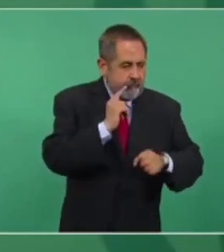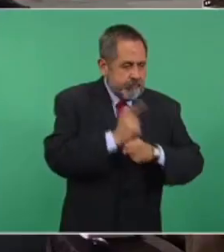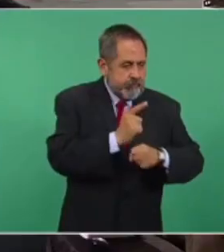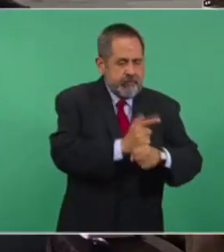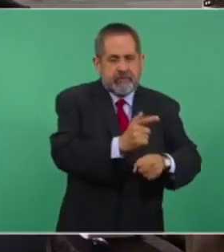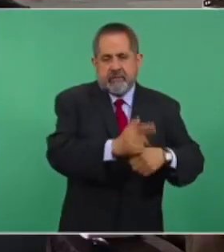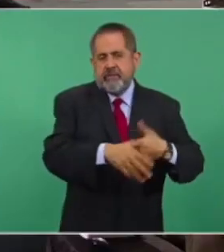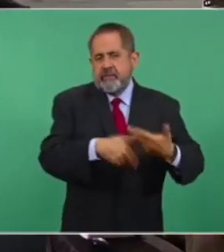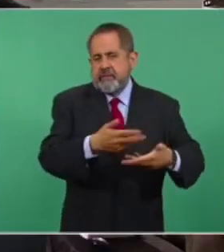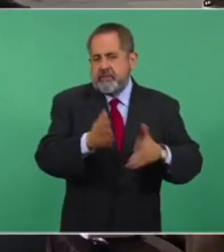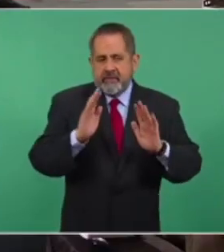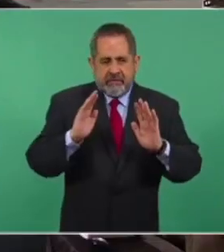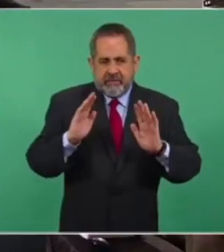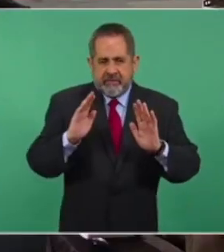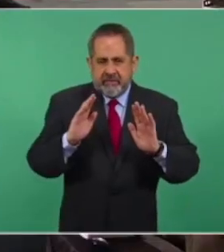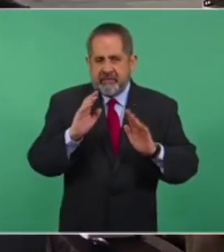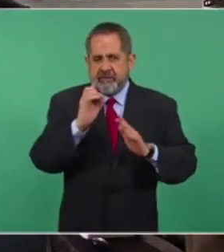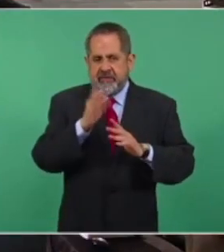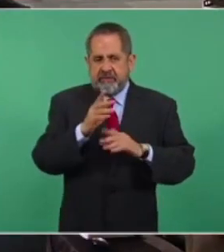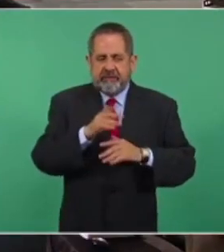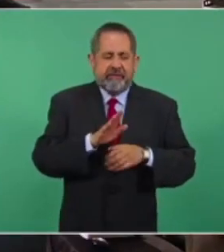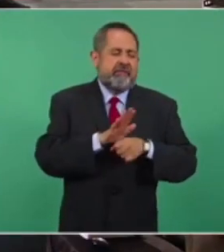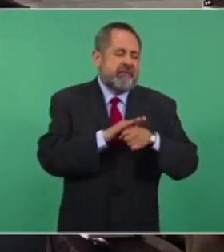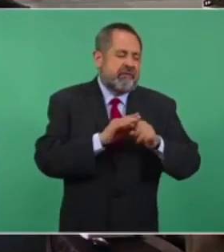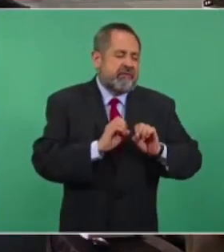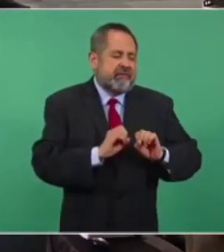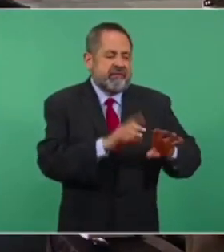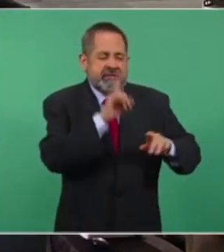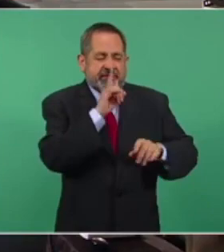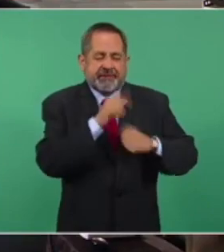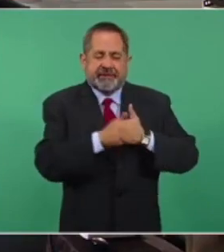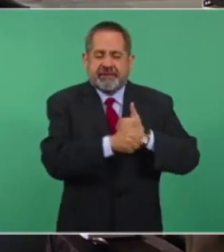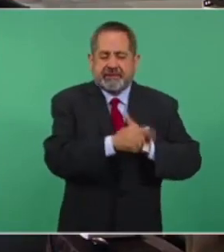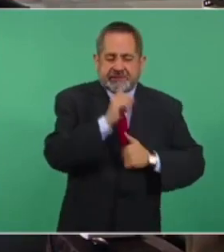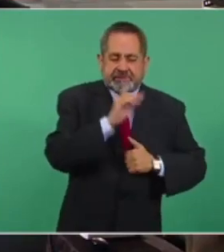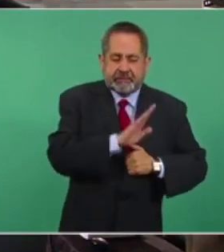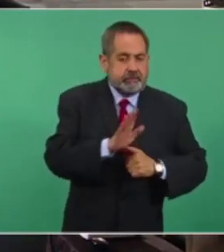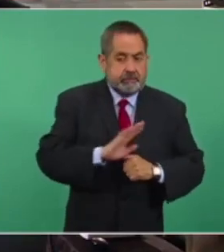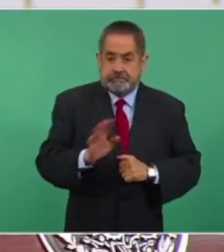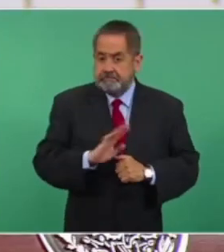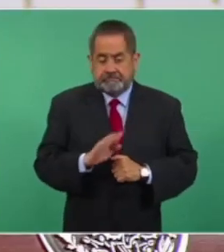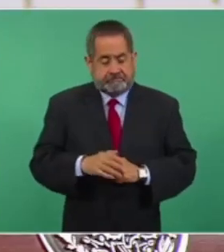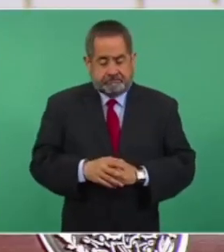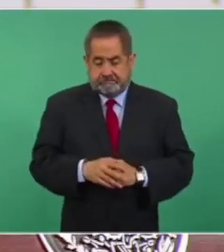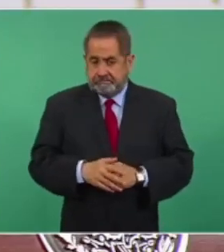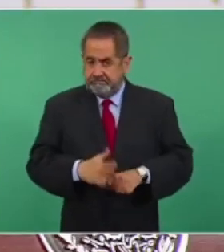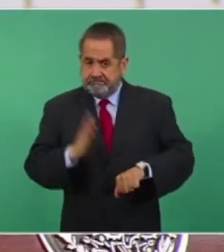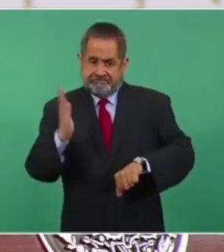y no solapar nada, sea quien sea. No debe de haber impunidad.